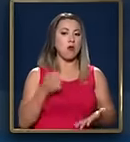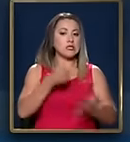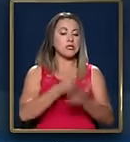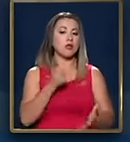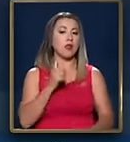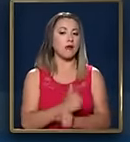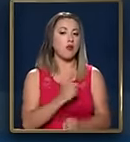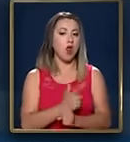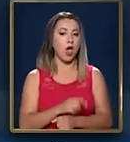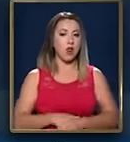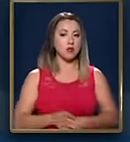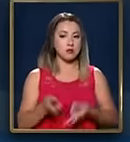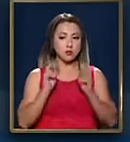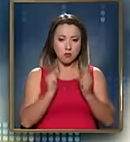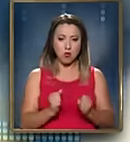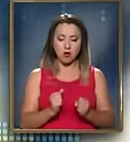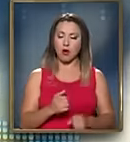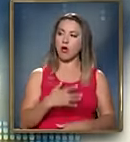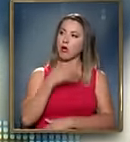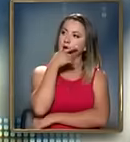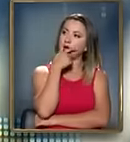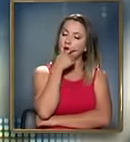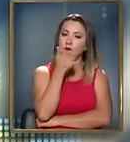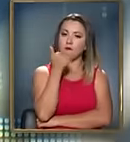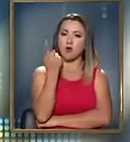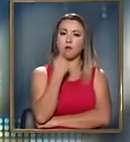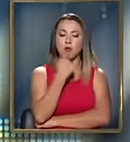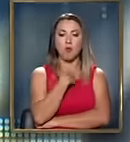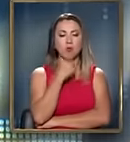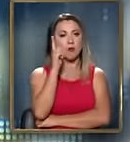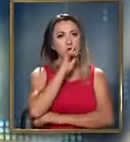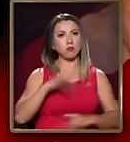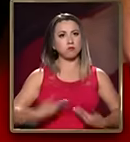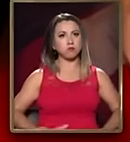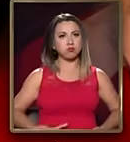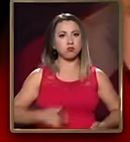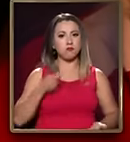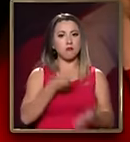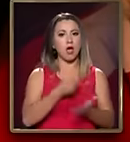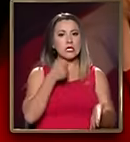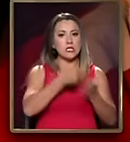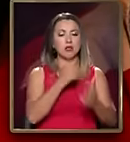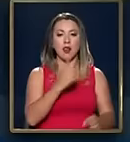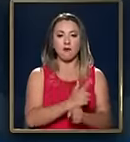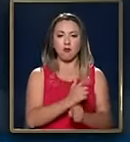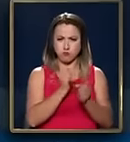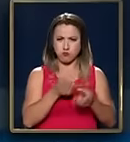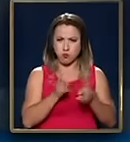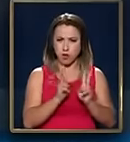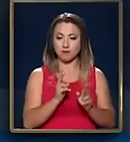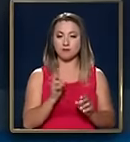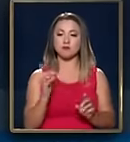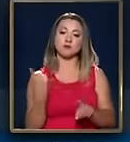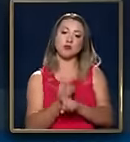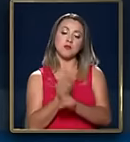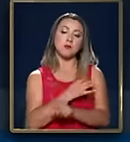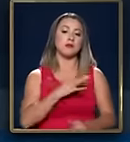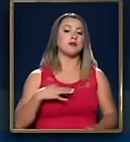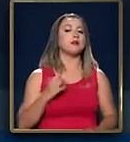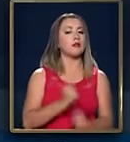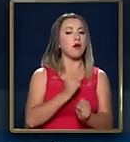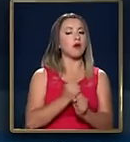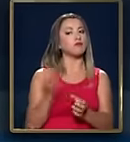laboral? Buena pregunta, dije yo, weón. Así que hablé con la ministra del Trabajo, que me aclaró un